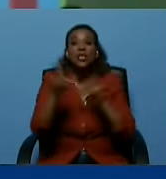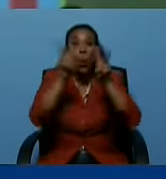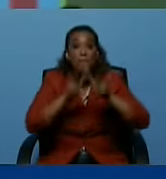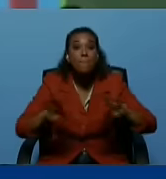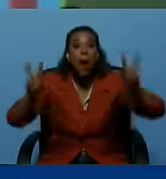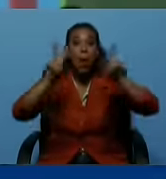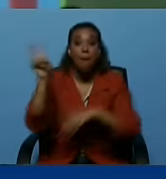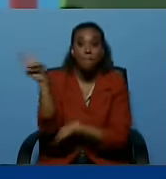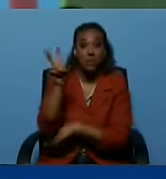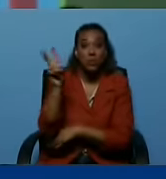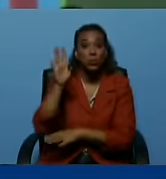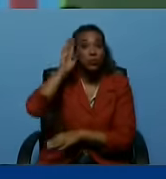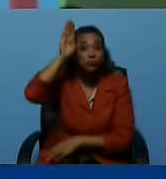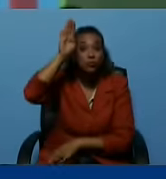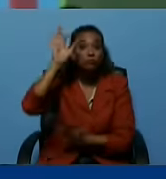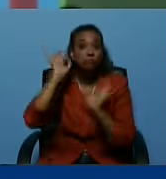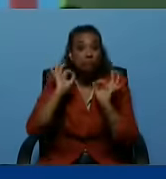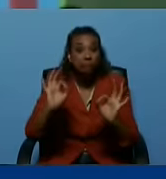del futuro, ¿ves?